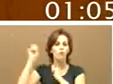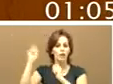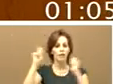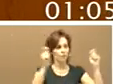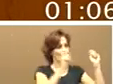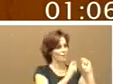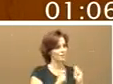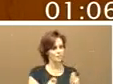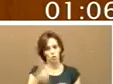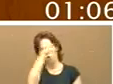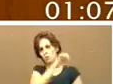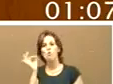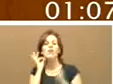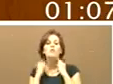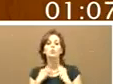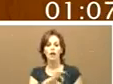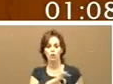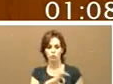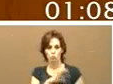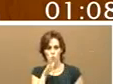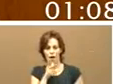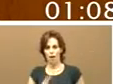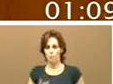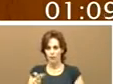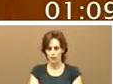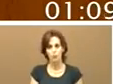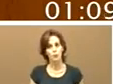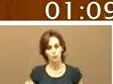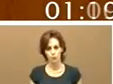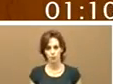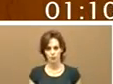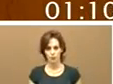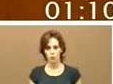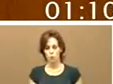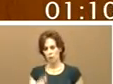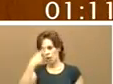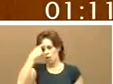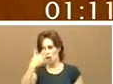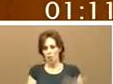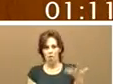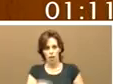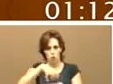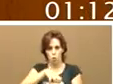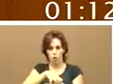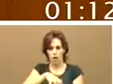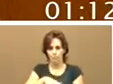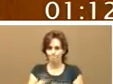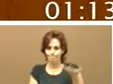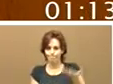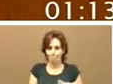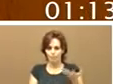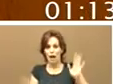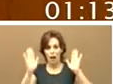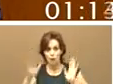diputados, porque en un principio a nosotros nos asaltaba la duda, pero hemos entendido que efectivamente